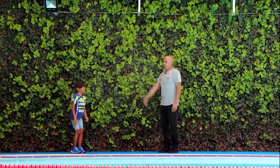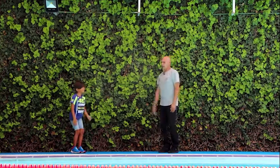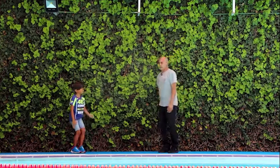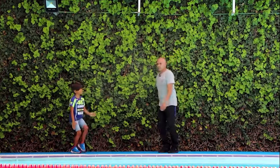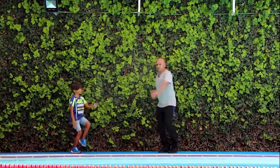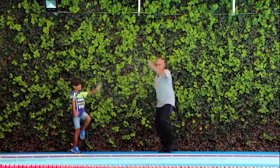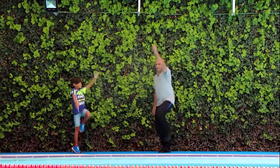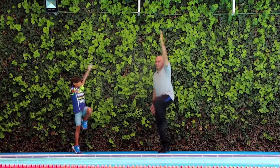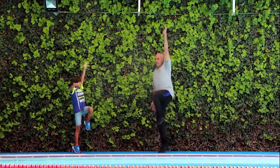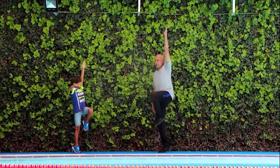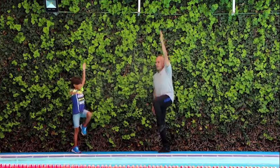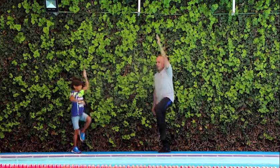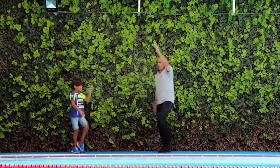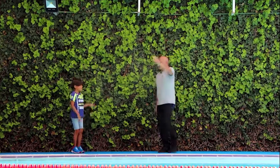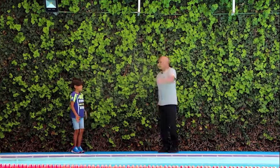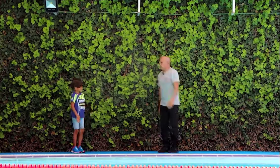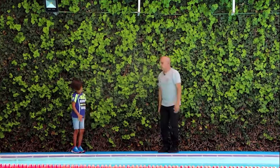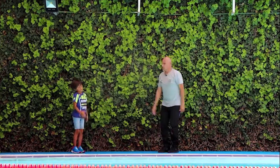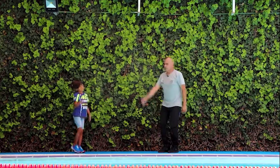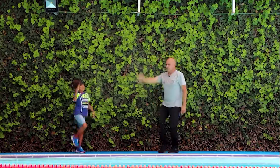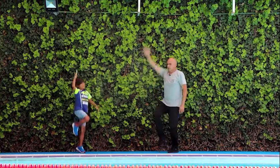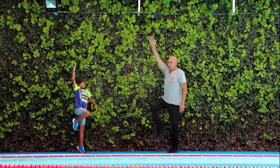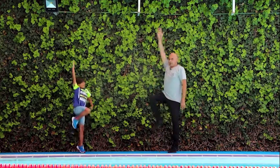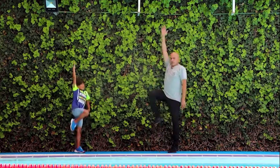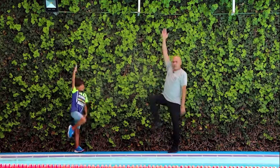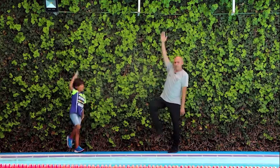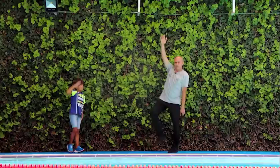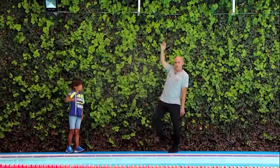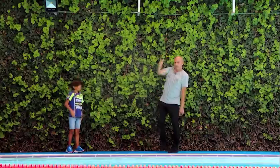poco de equilibrio se necesita y coordinación.